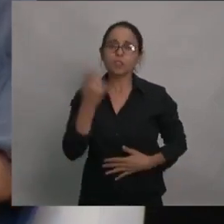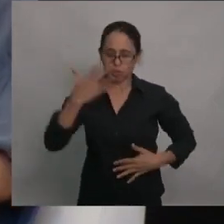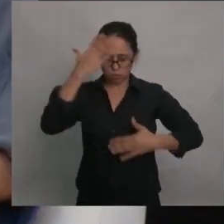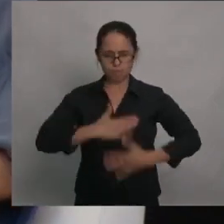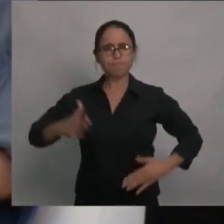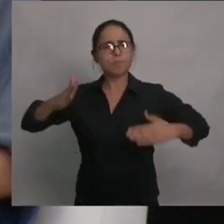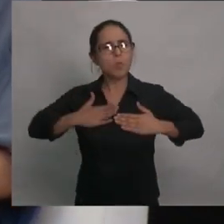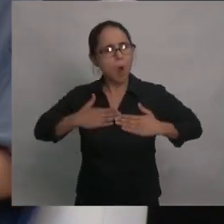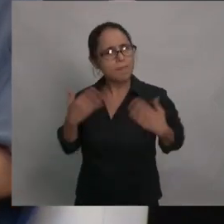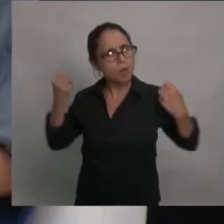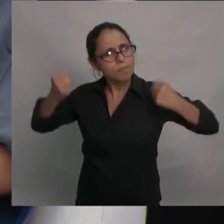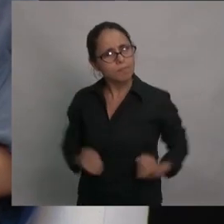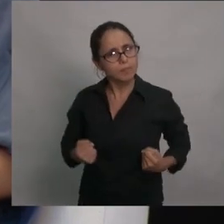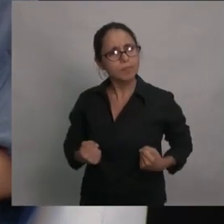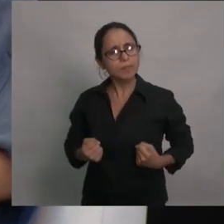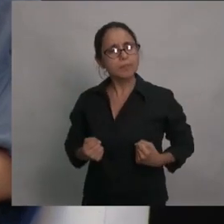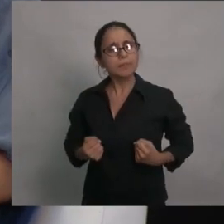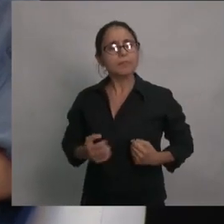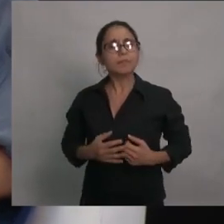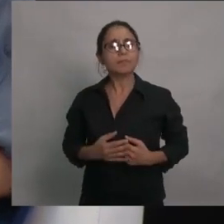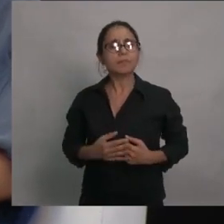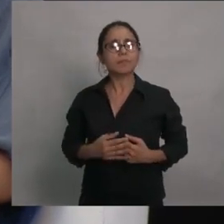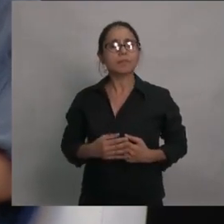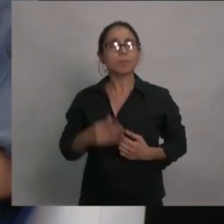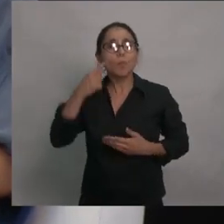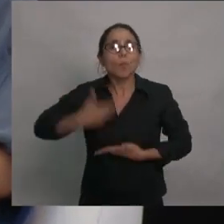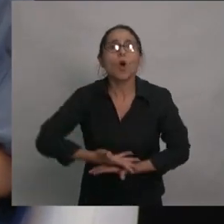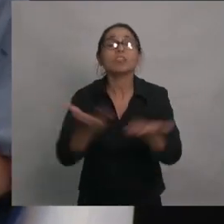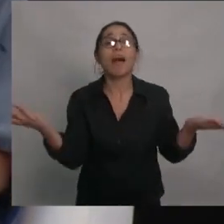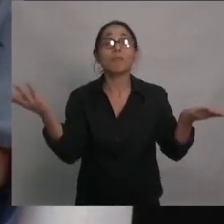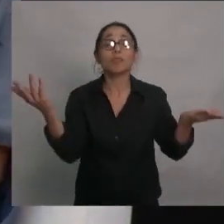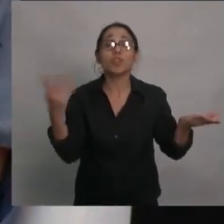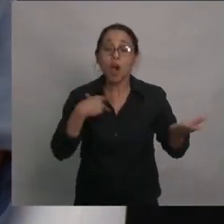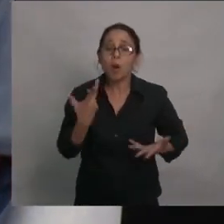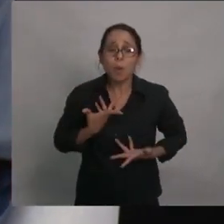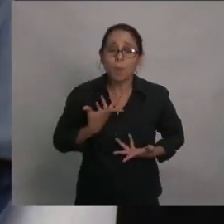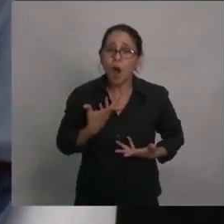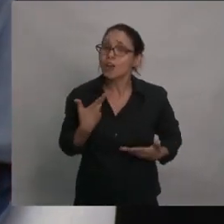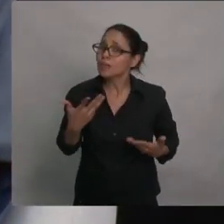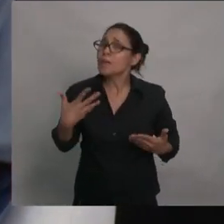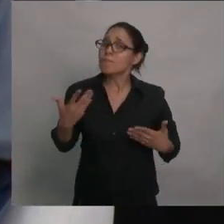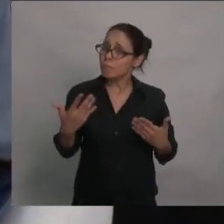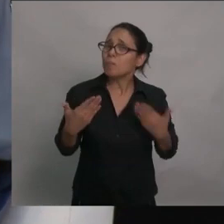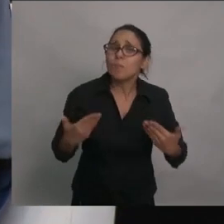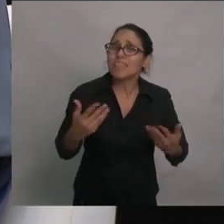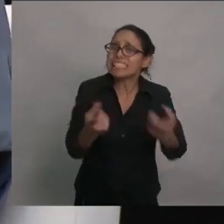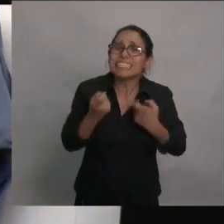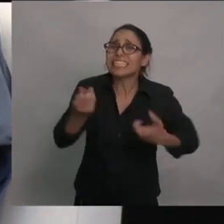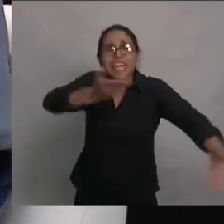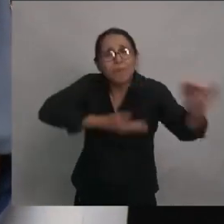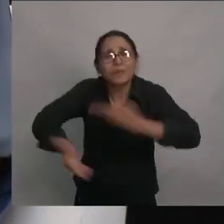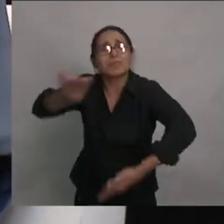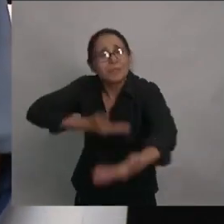cuerpo, haciendo ver lo frágiles y lo vulnerables que somos y lo mucho que nos necesitamos, con